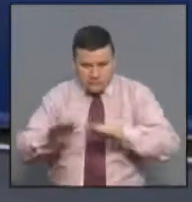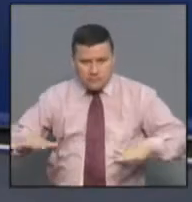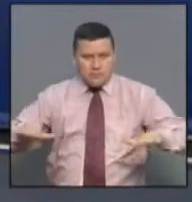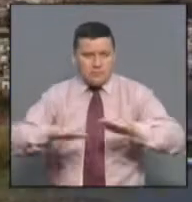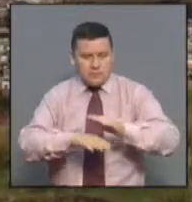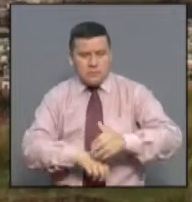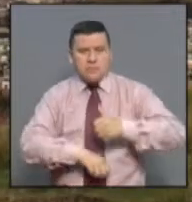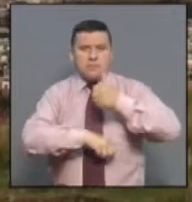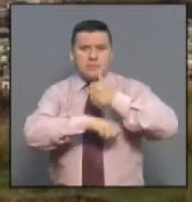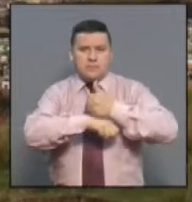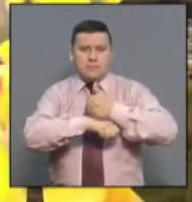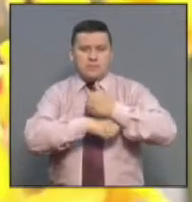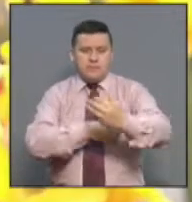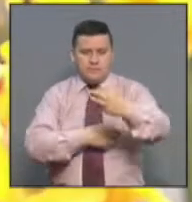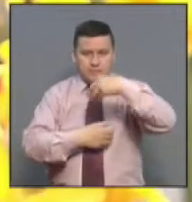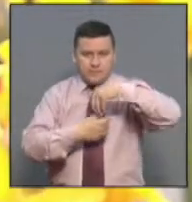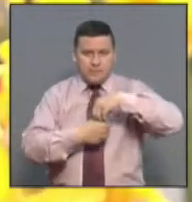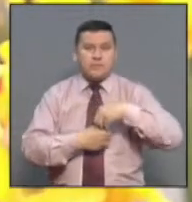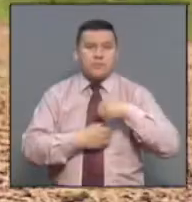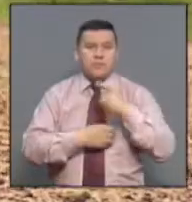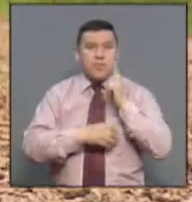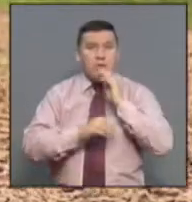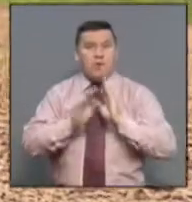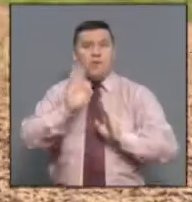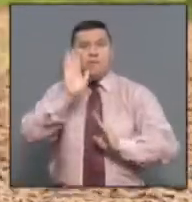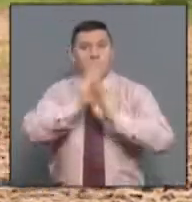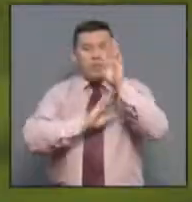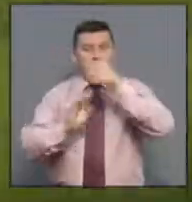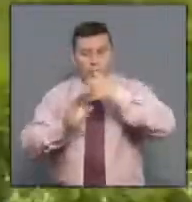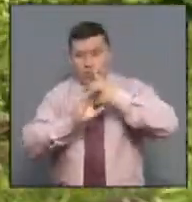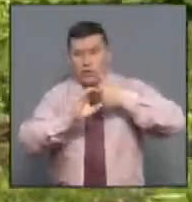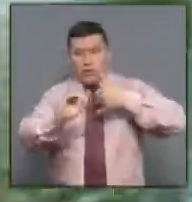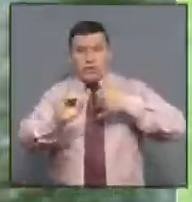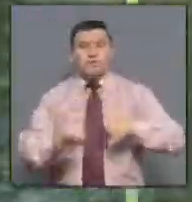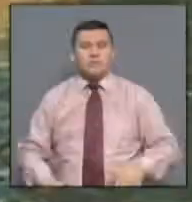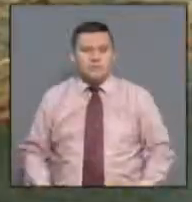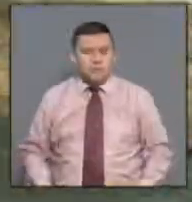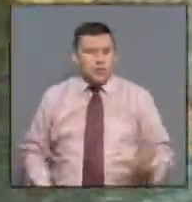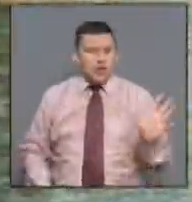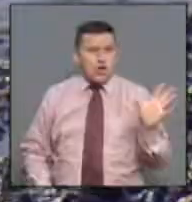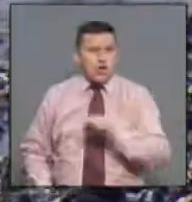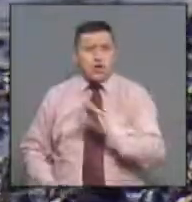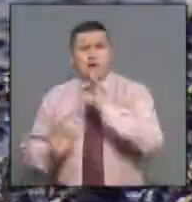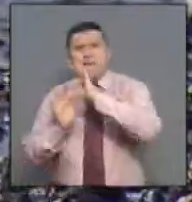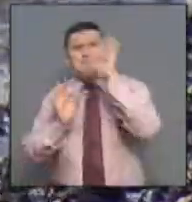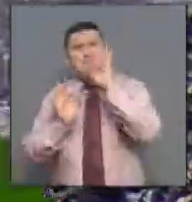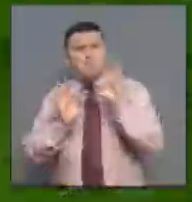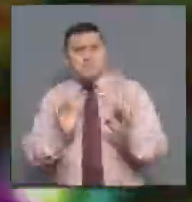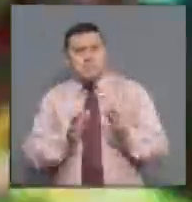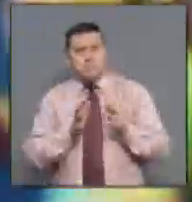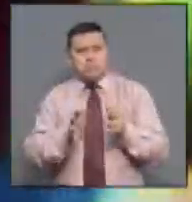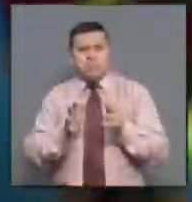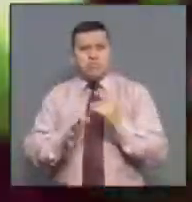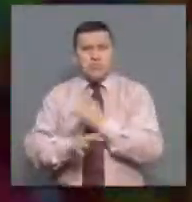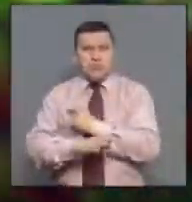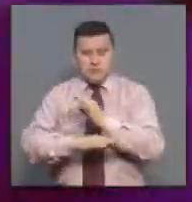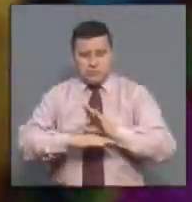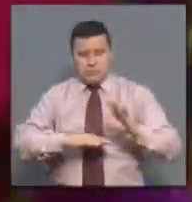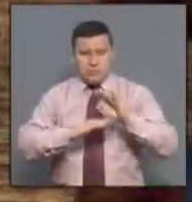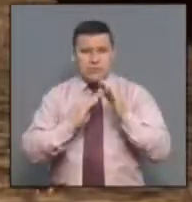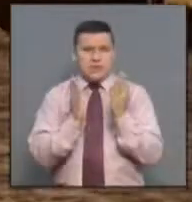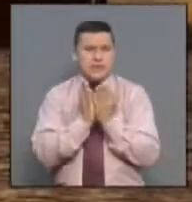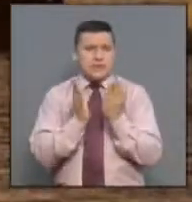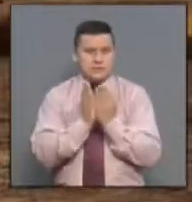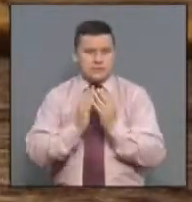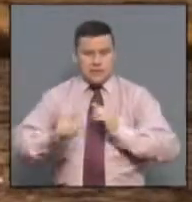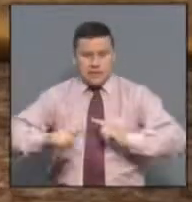y gerencia pública en el interior. Prosperidad en la Orinoquía. En todas las regiones capacita la ESAB. Escuela